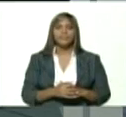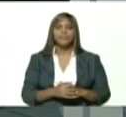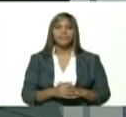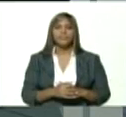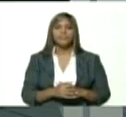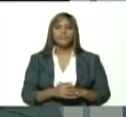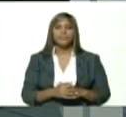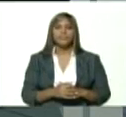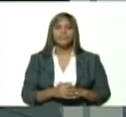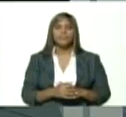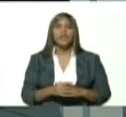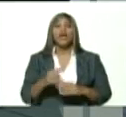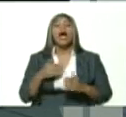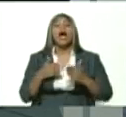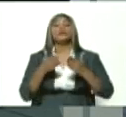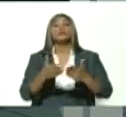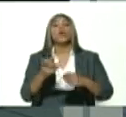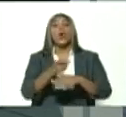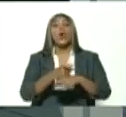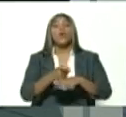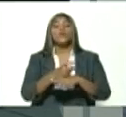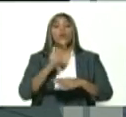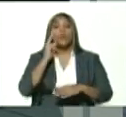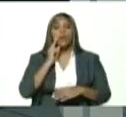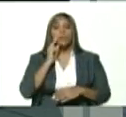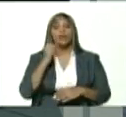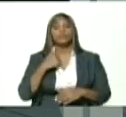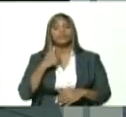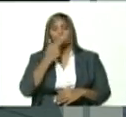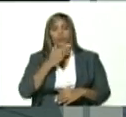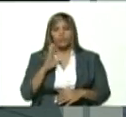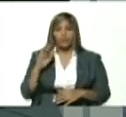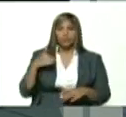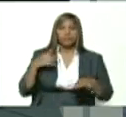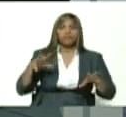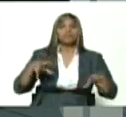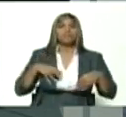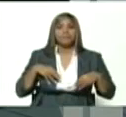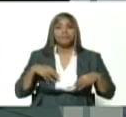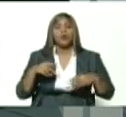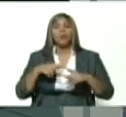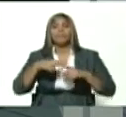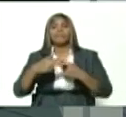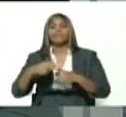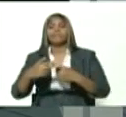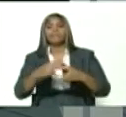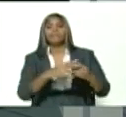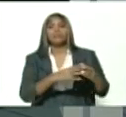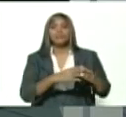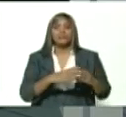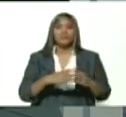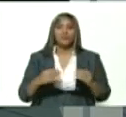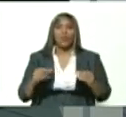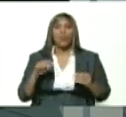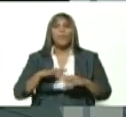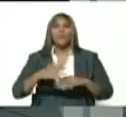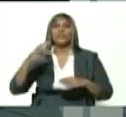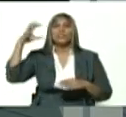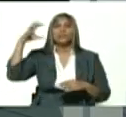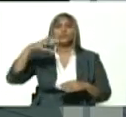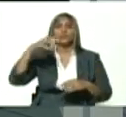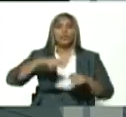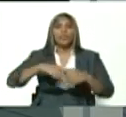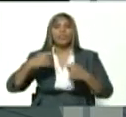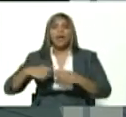exactamente de parte del gobierno bolivariano. Son compromisos que se han adquirido para reparar las losas que han venido cediendo debido a las lluvias y también a